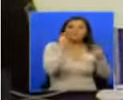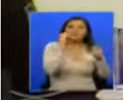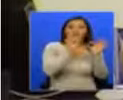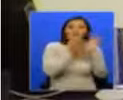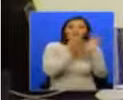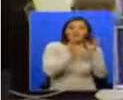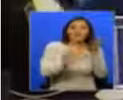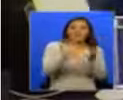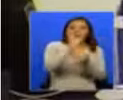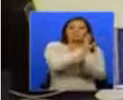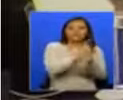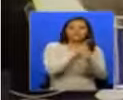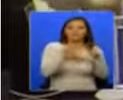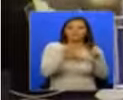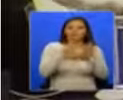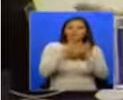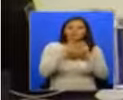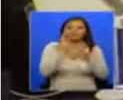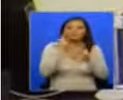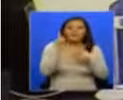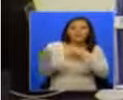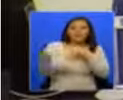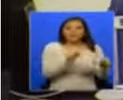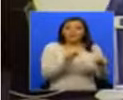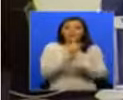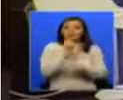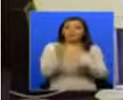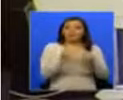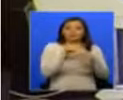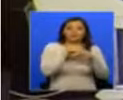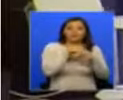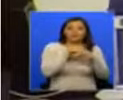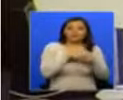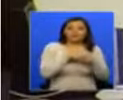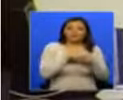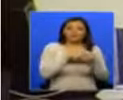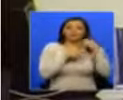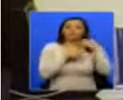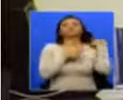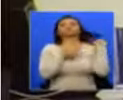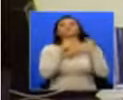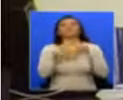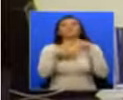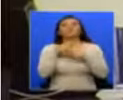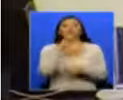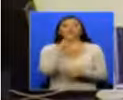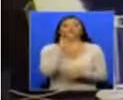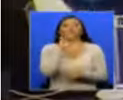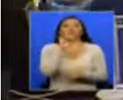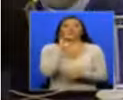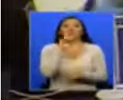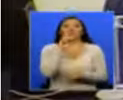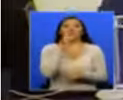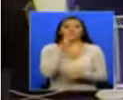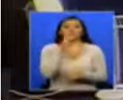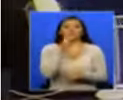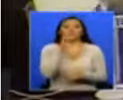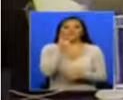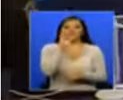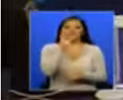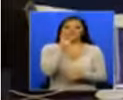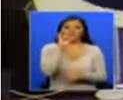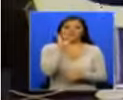asignación, ¿no? El FEIREP se transformó en CEREP, ¿no? Cuando yo lo reformé como ministro. Pero es el FEIREP, CEREP es FEIREP, ¿ok? Esta